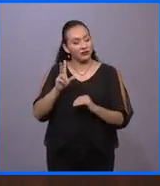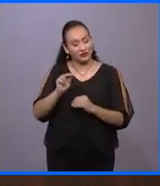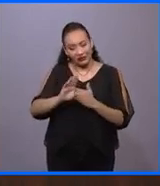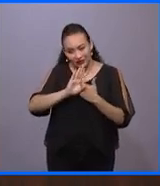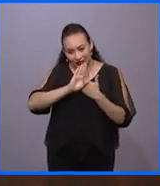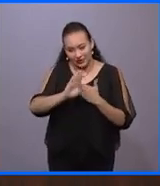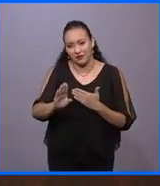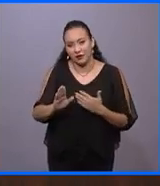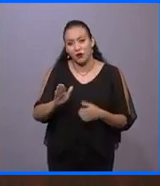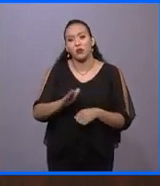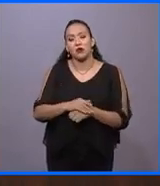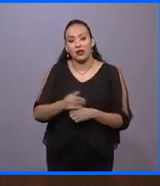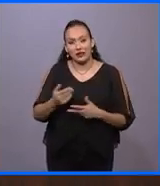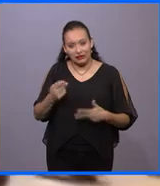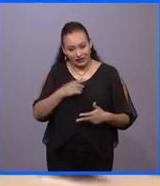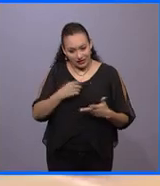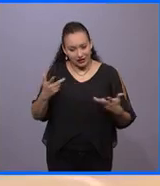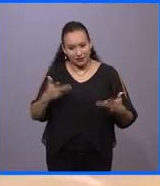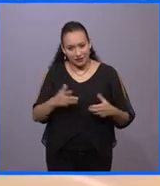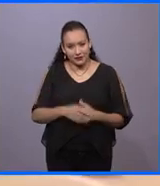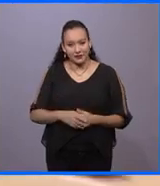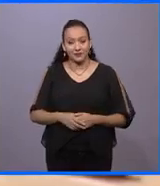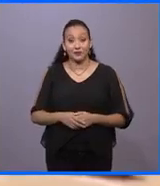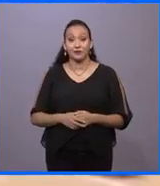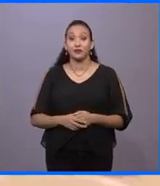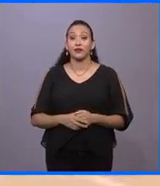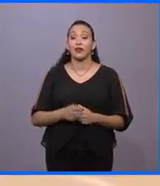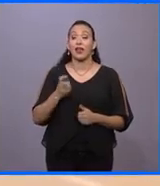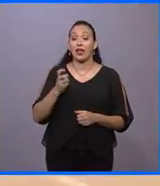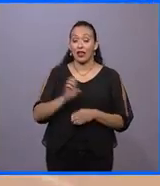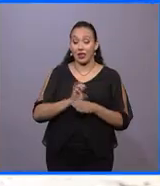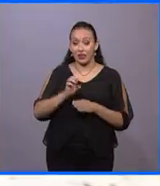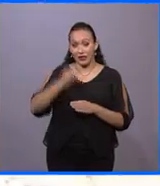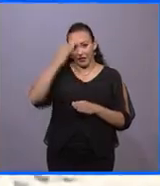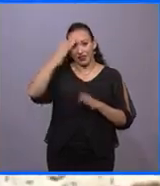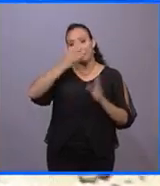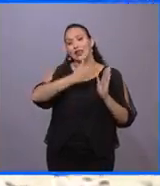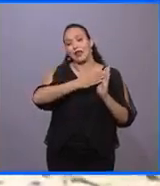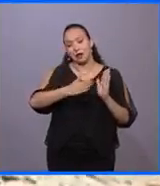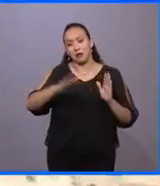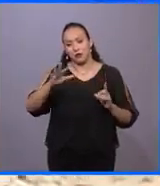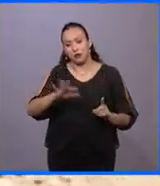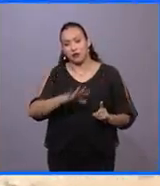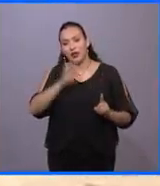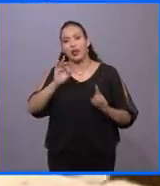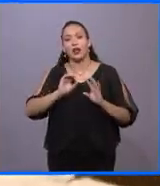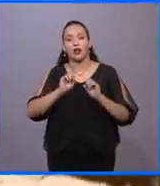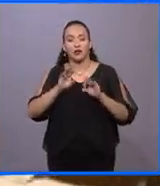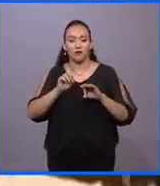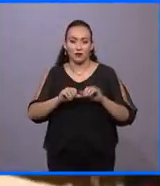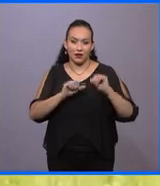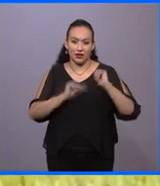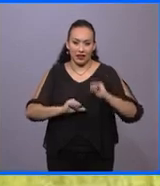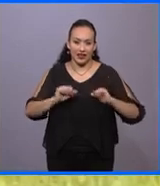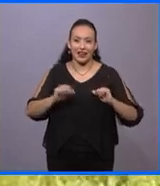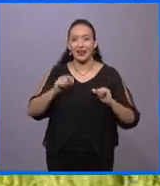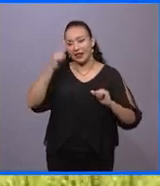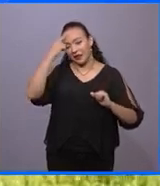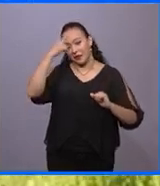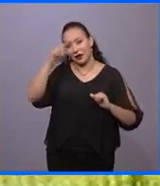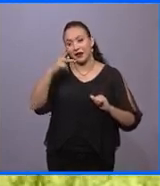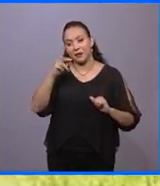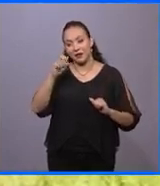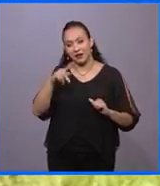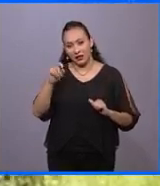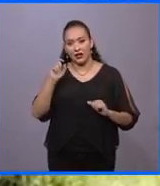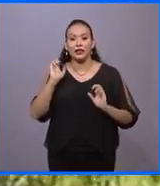impiden que se lleven a cabo. Así, la temporalidad por la cual fue designado el Consejo Municipal de Panteló, Chiapas,